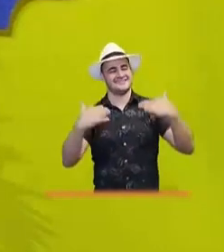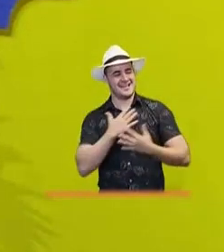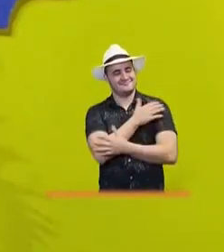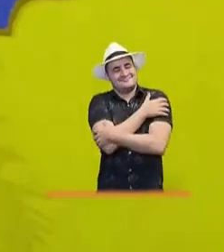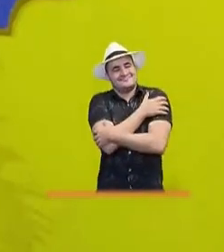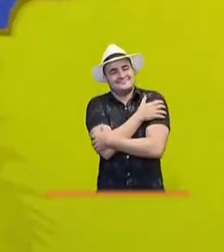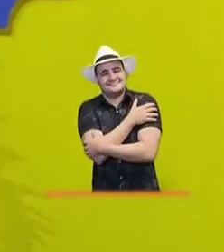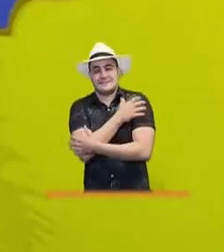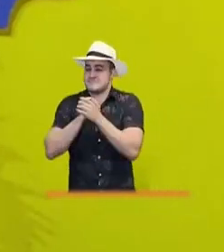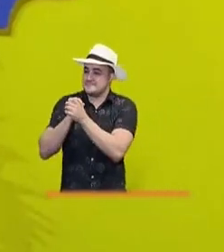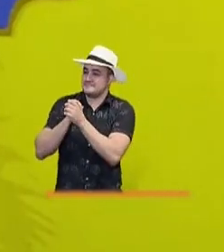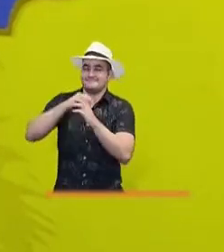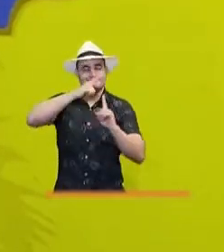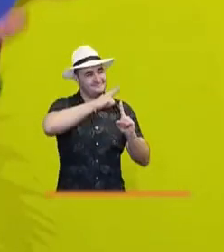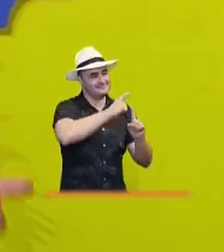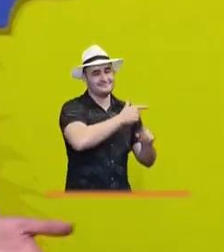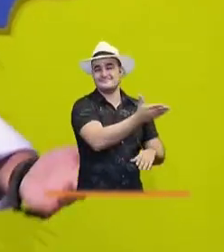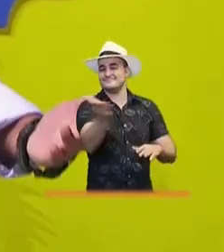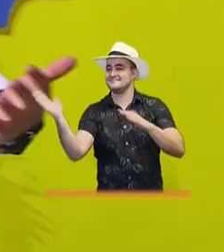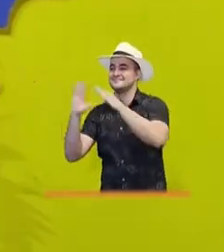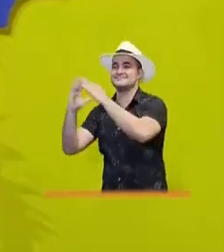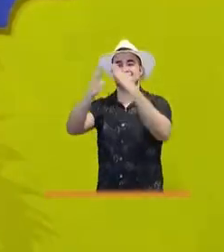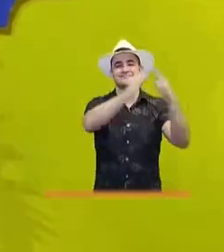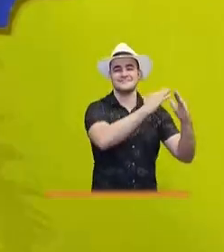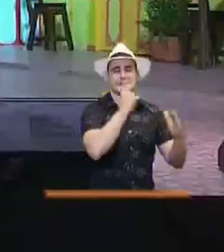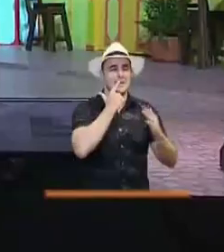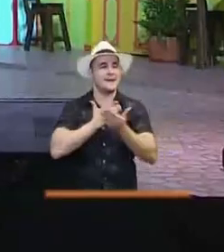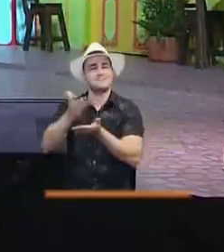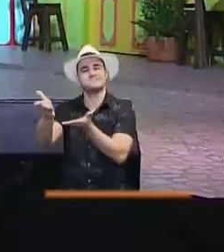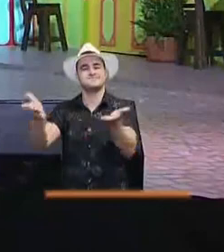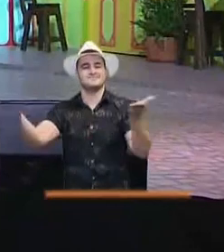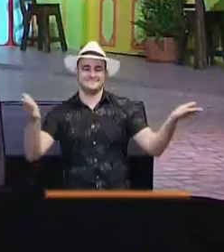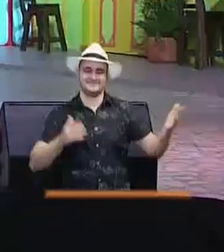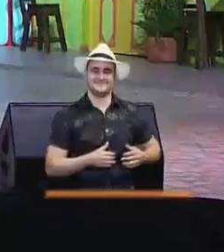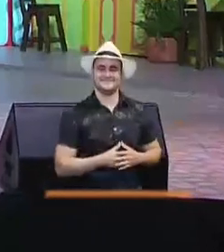tío y tus papas en sus casas.